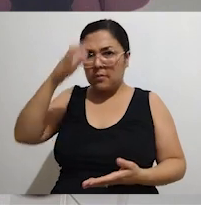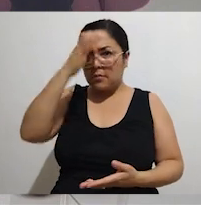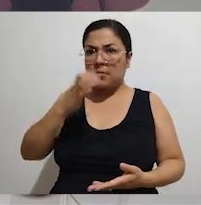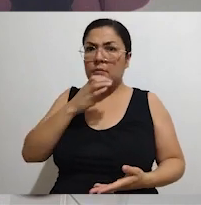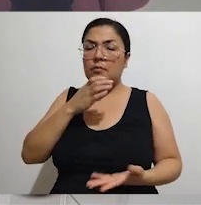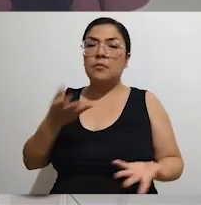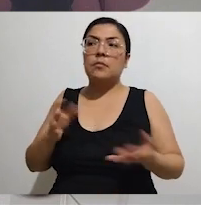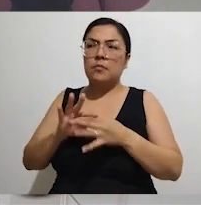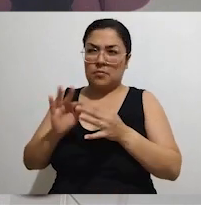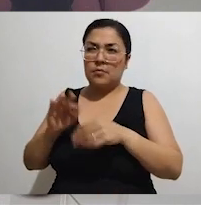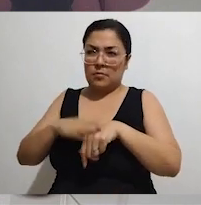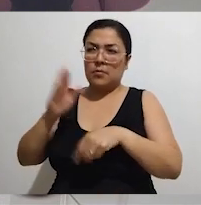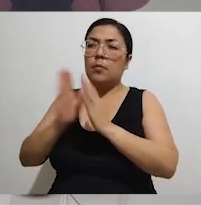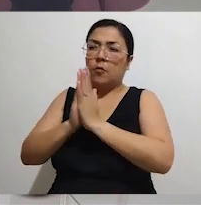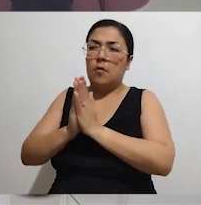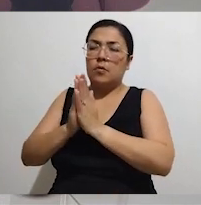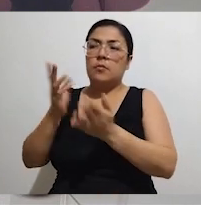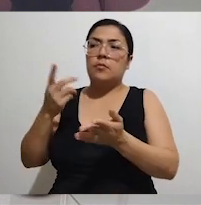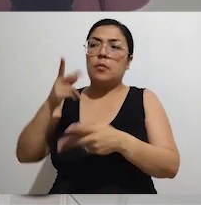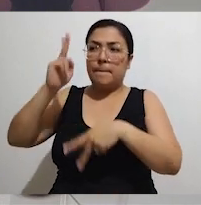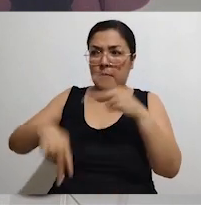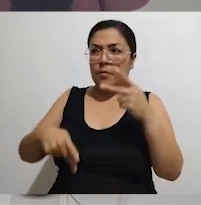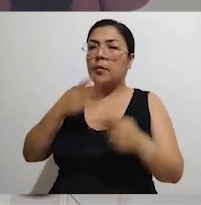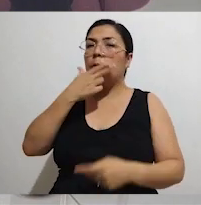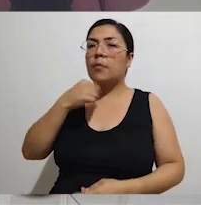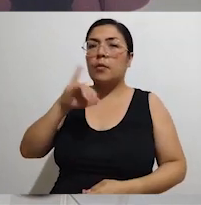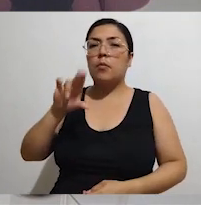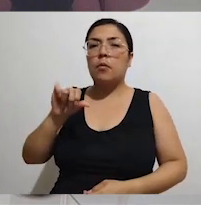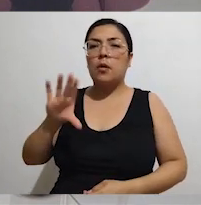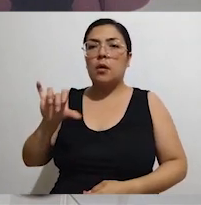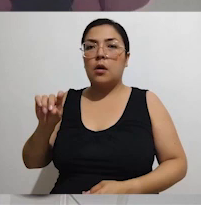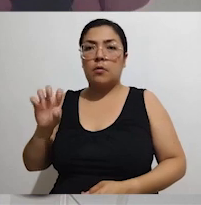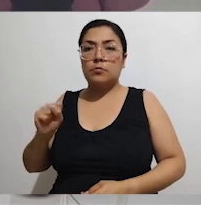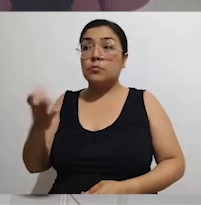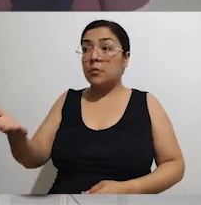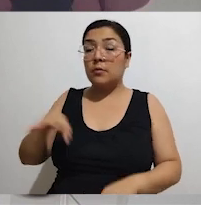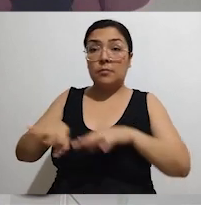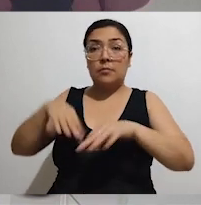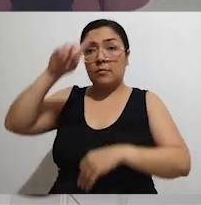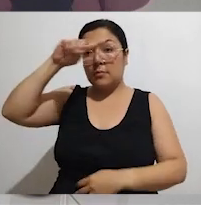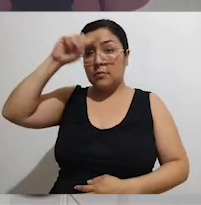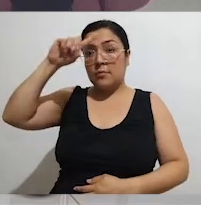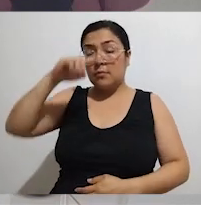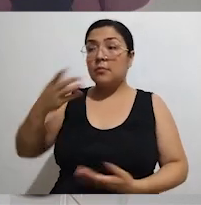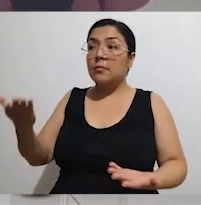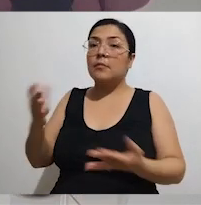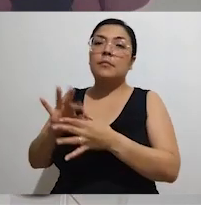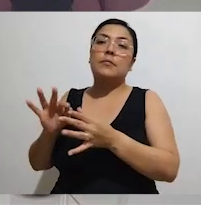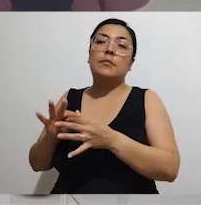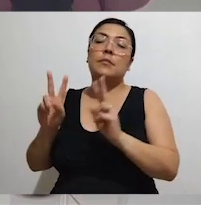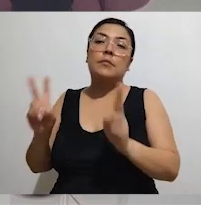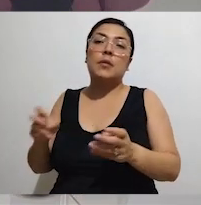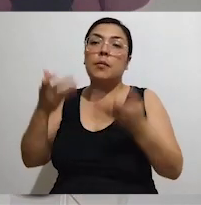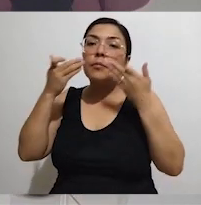pero todo esto y más al regresar de la pausa. Juan Carlos Cisneros Ruiz, consejero electoral, está aquí con nosotros para platicarnos de